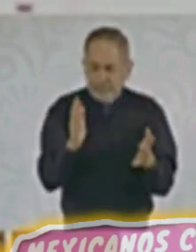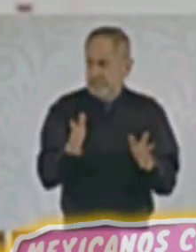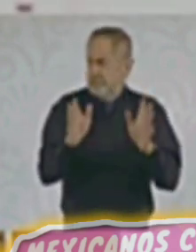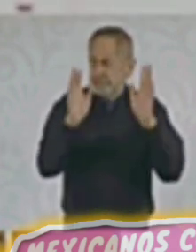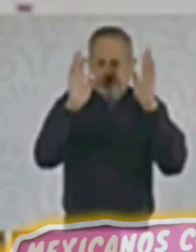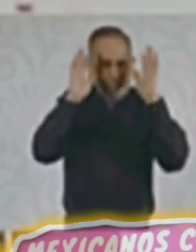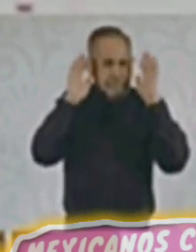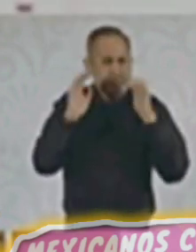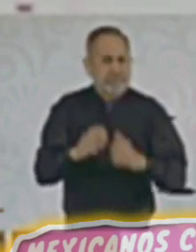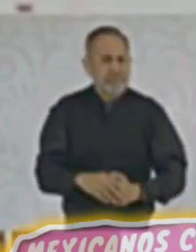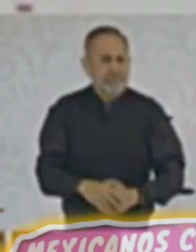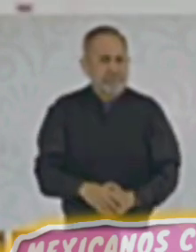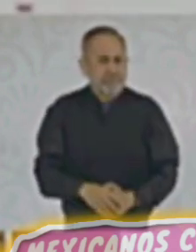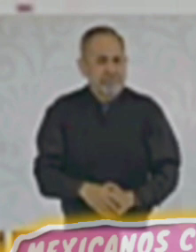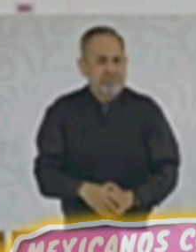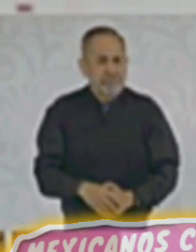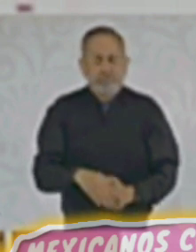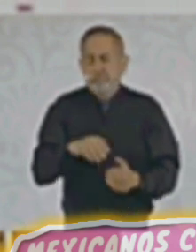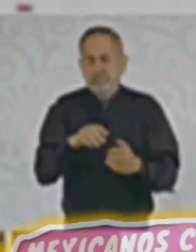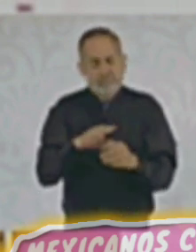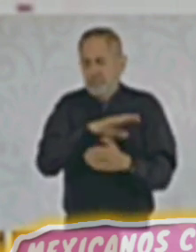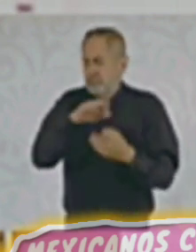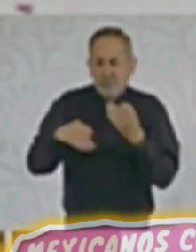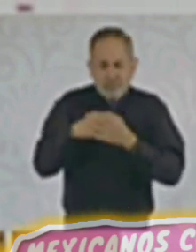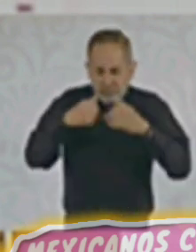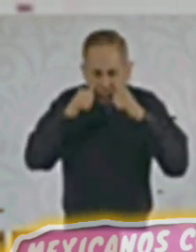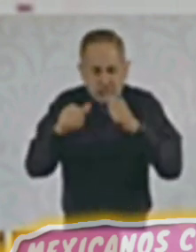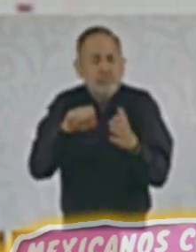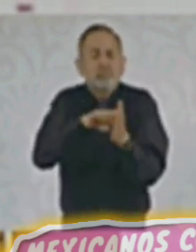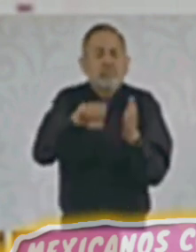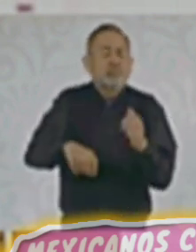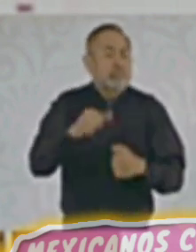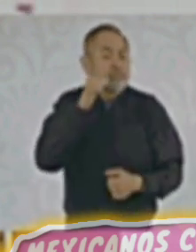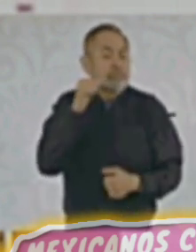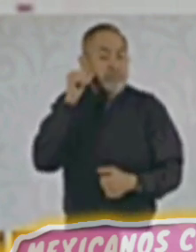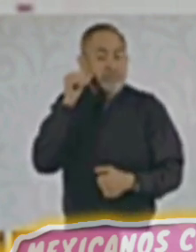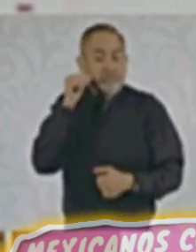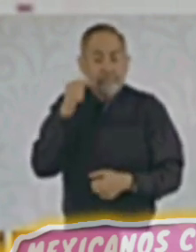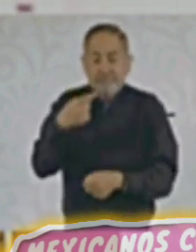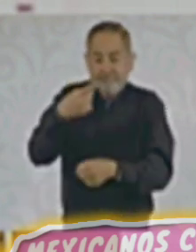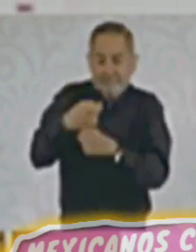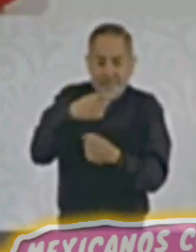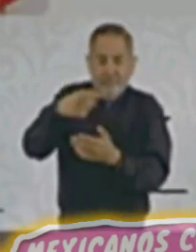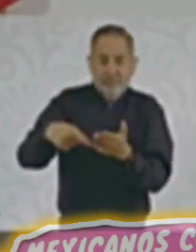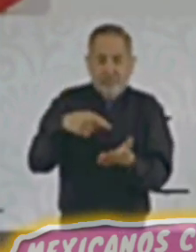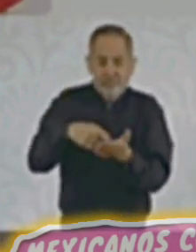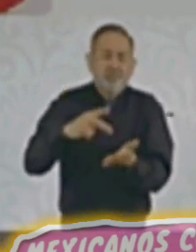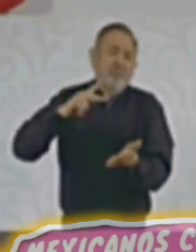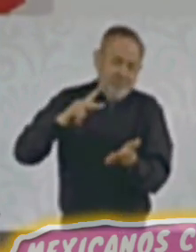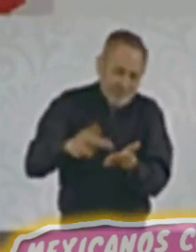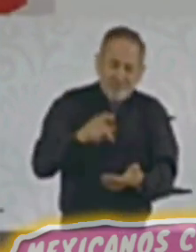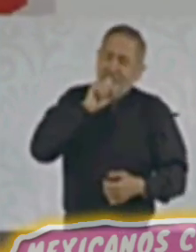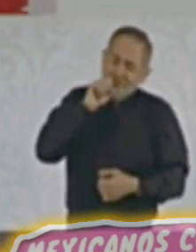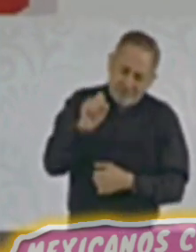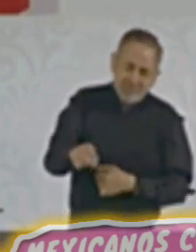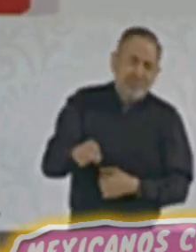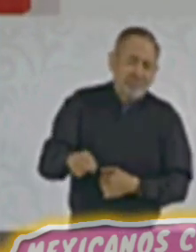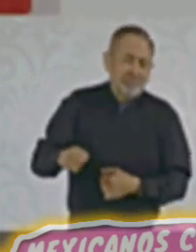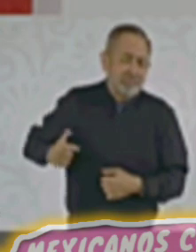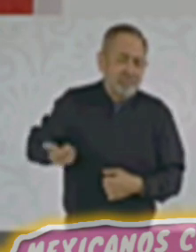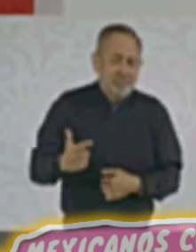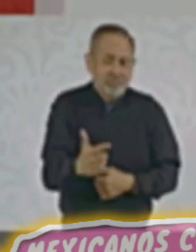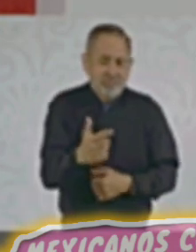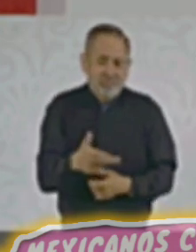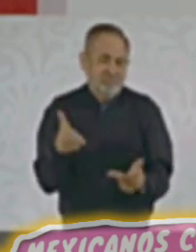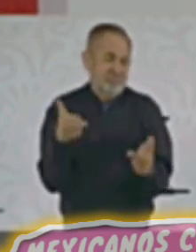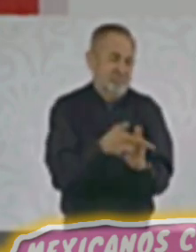por ejemplo, ayer hubo otra vez, el primer lugar en homicidios fue nuevamente Guanajuato,